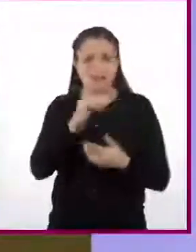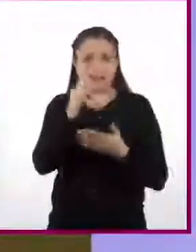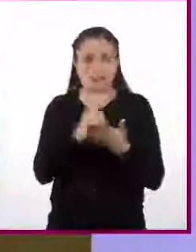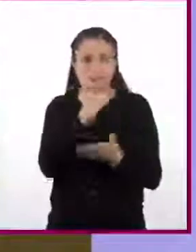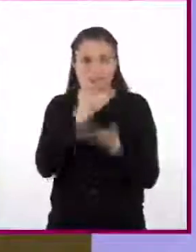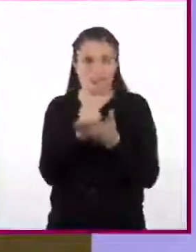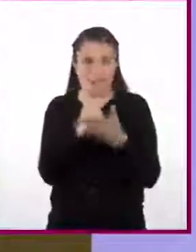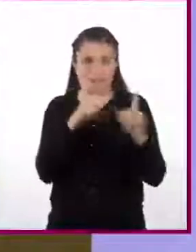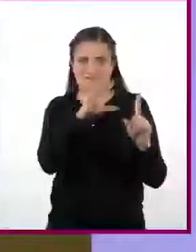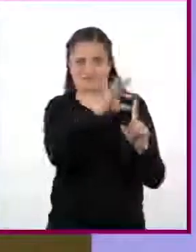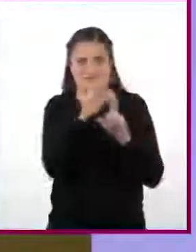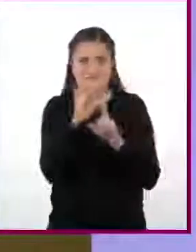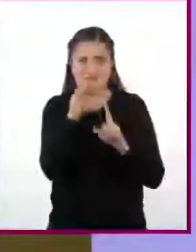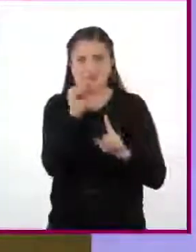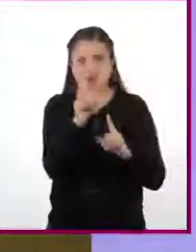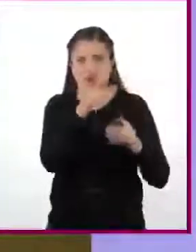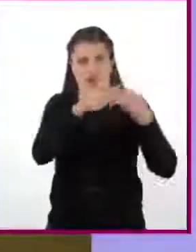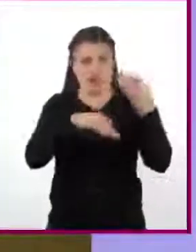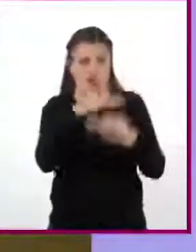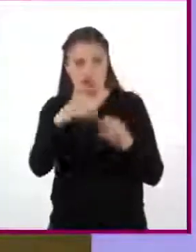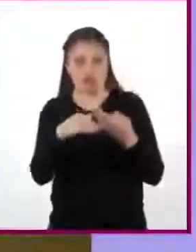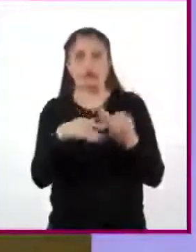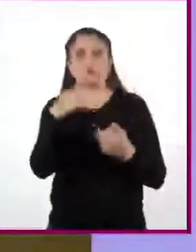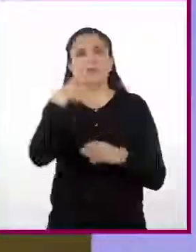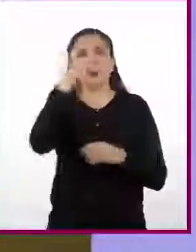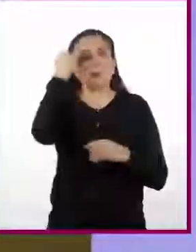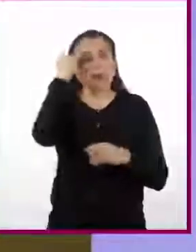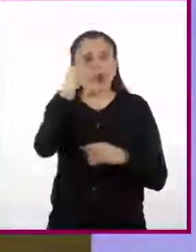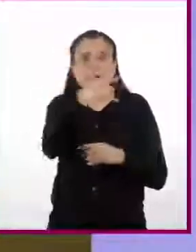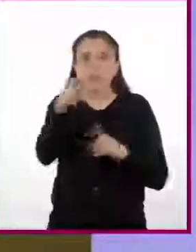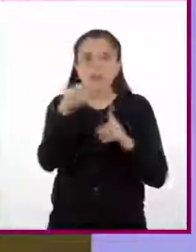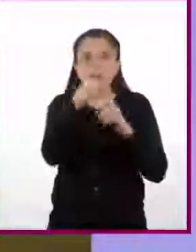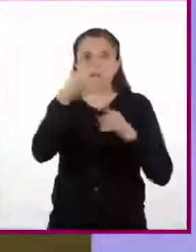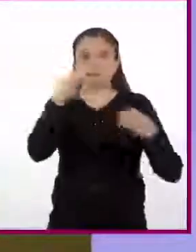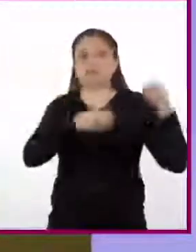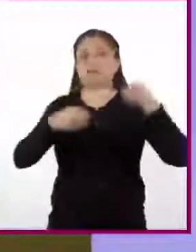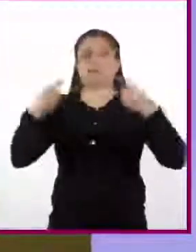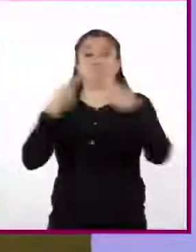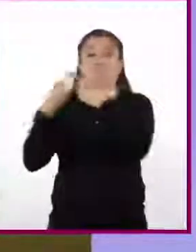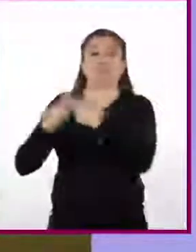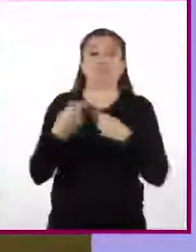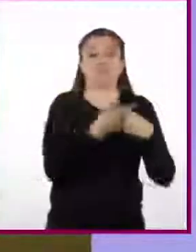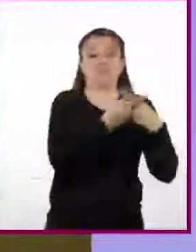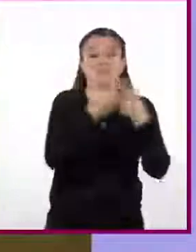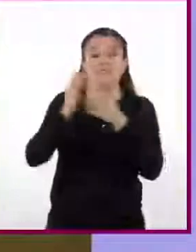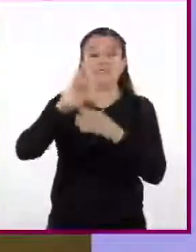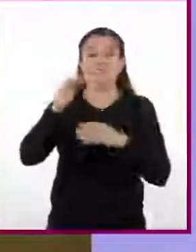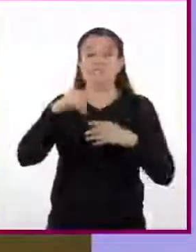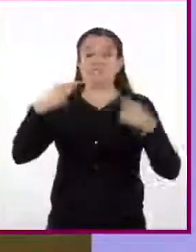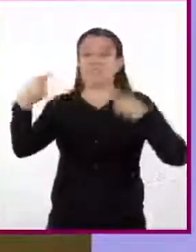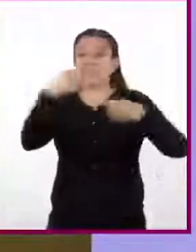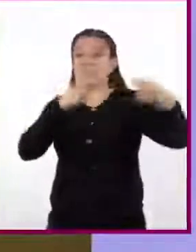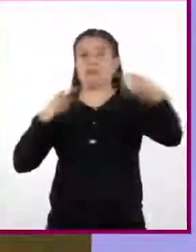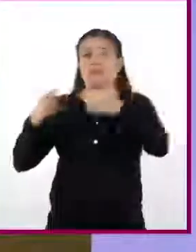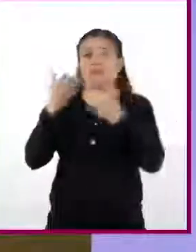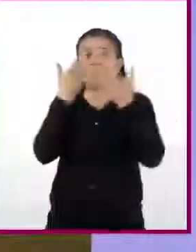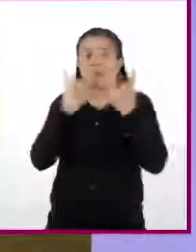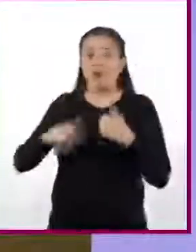ciudadanos. Pero, ¿te imaginas el desorden que habría si cada uno quisiera hacer valer su soberanía de manera